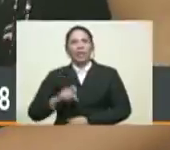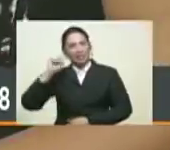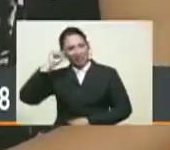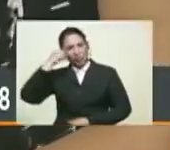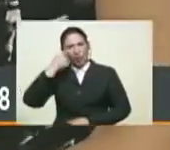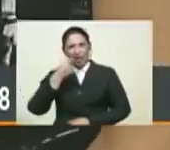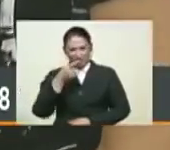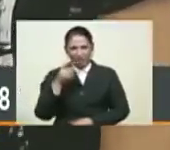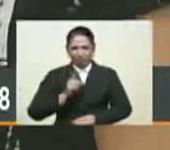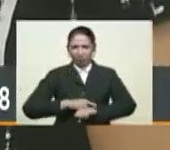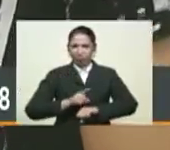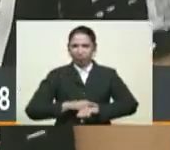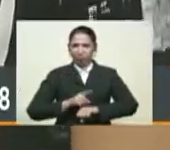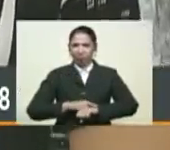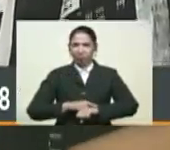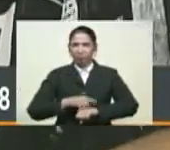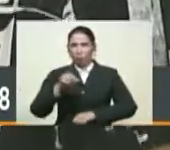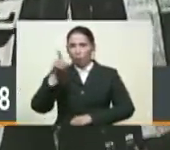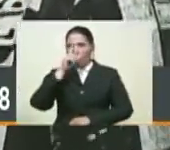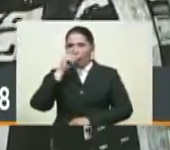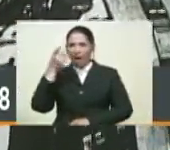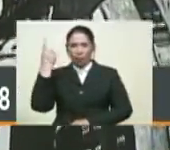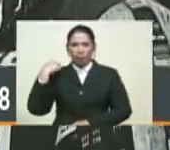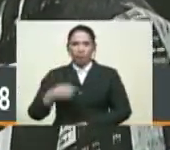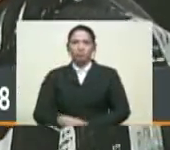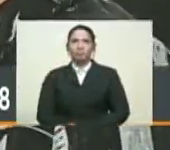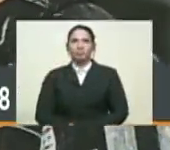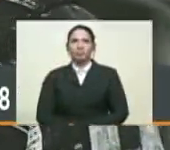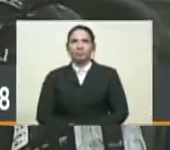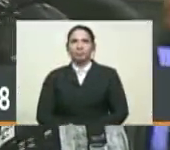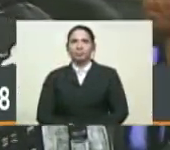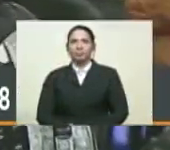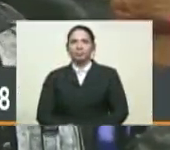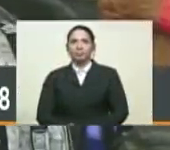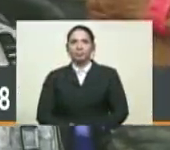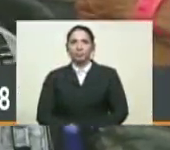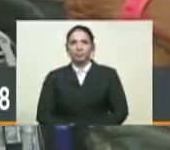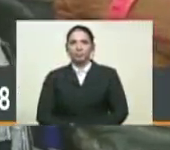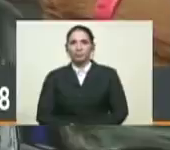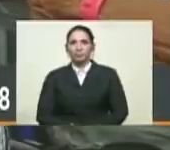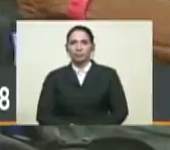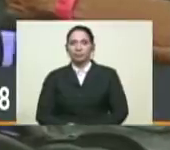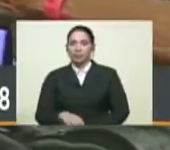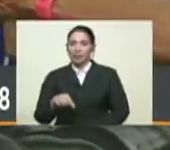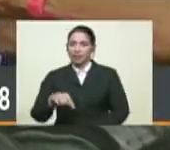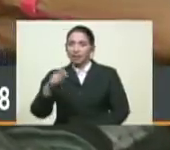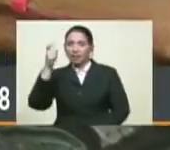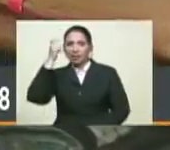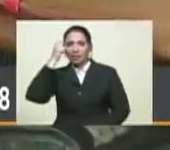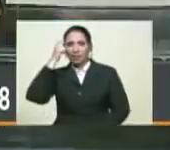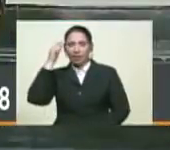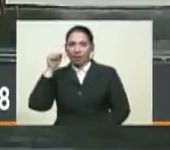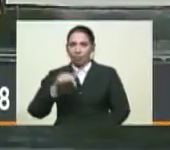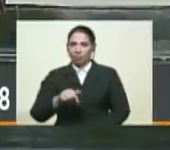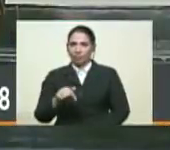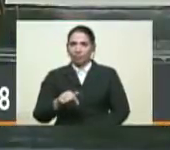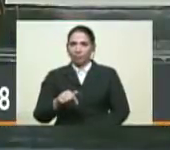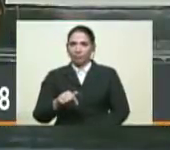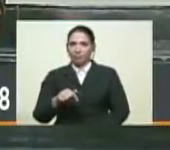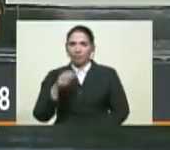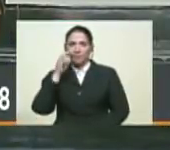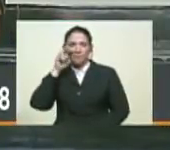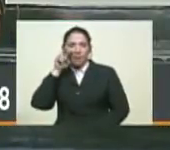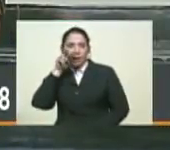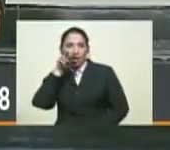año, si comparamos hace un año con el día de hoy y vemos por delante el